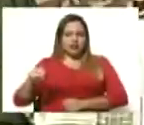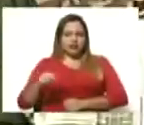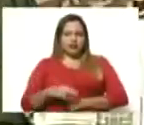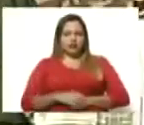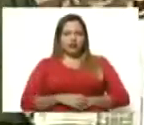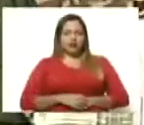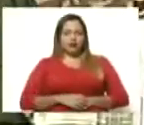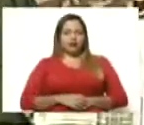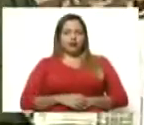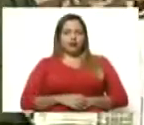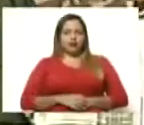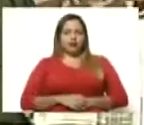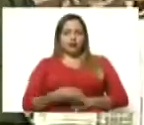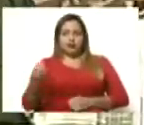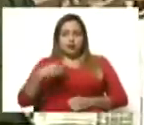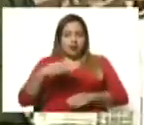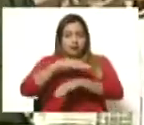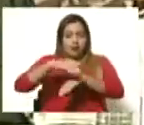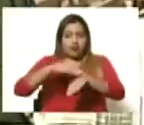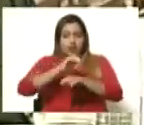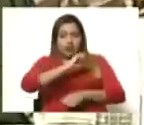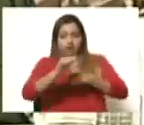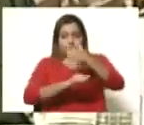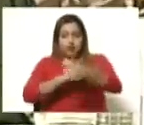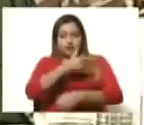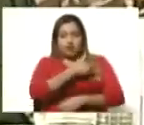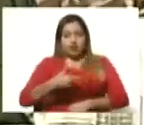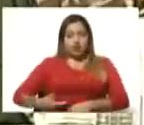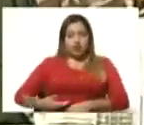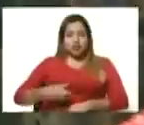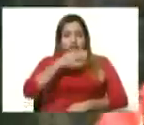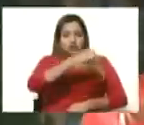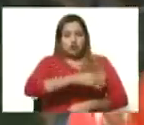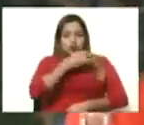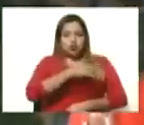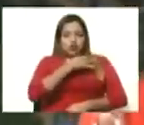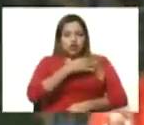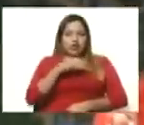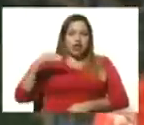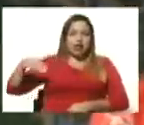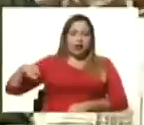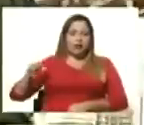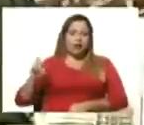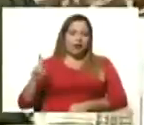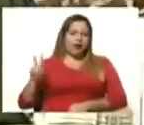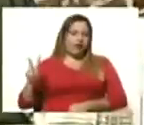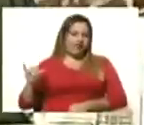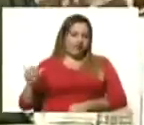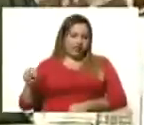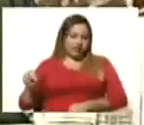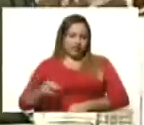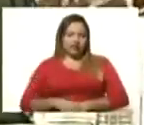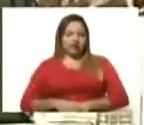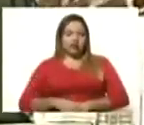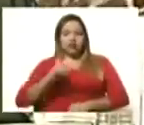El ministro y vicepresidente social Mervin Maldonado, el ministro y